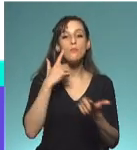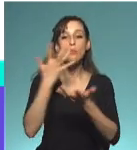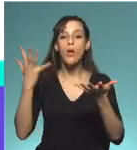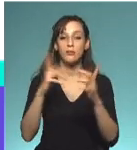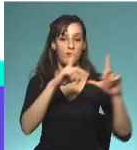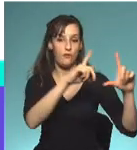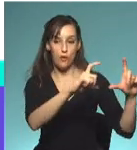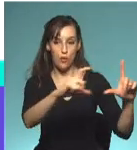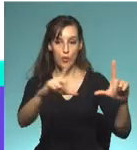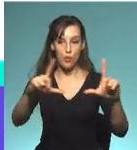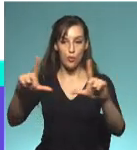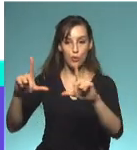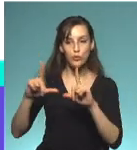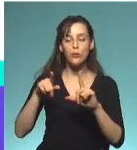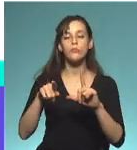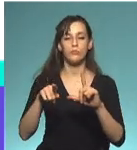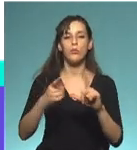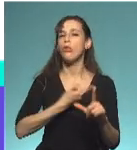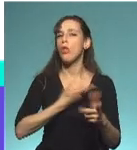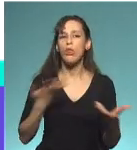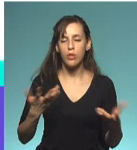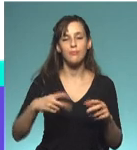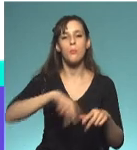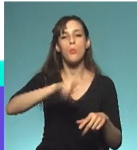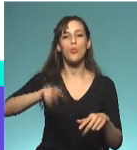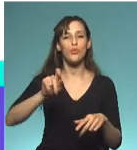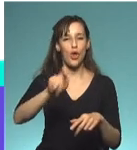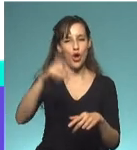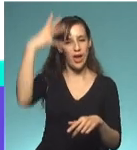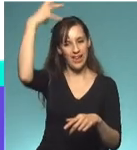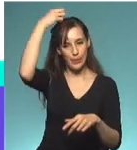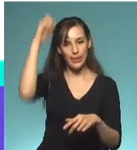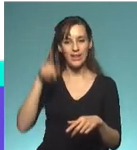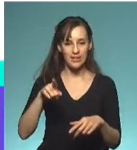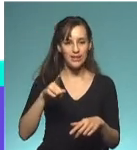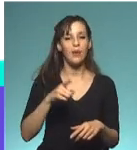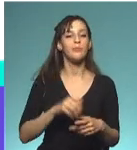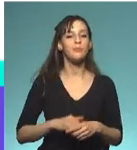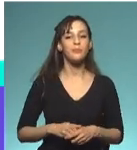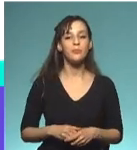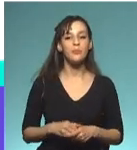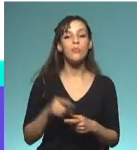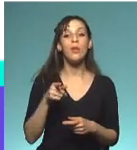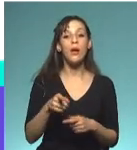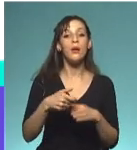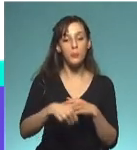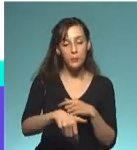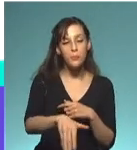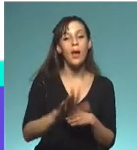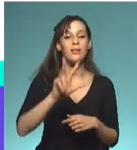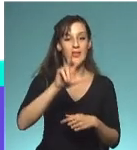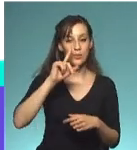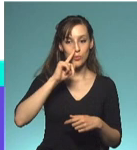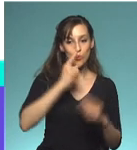fotográfica poderosa en la fachada del Museo Evita, ahí en la FINUR 2988, y va a estar abierta desde el 3 de